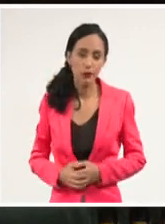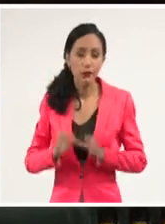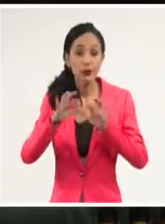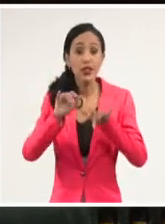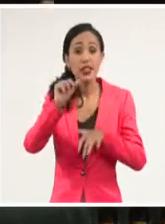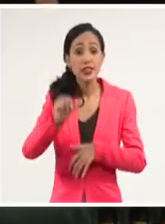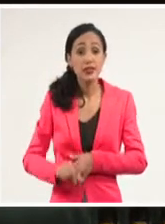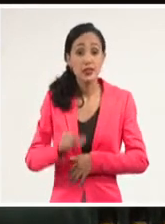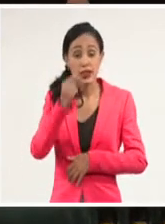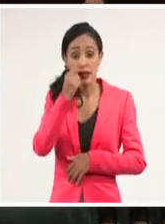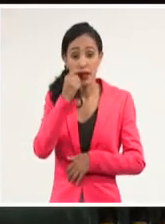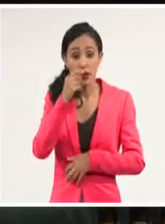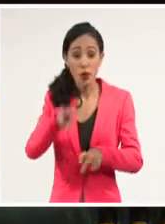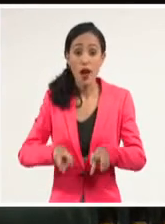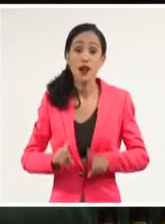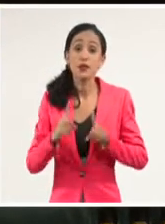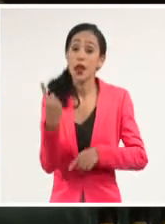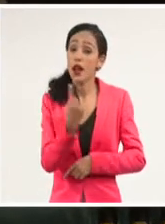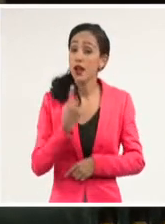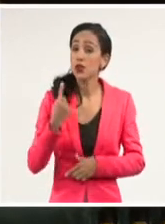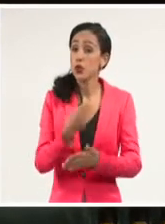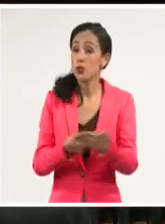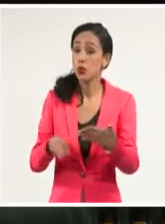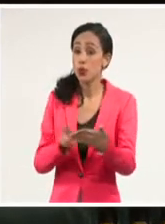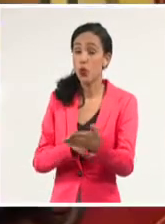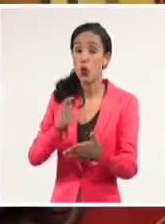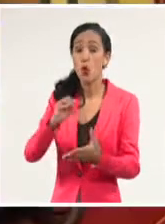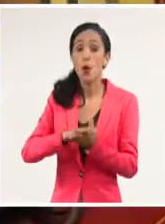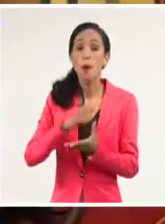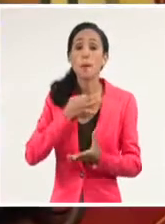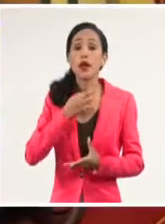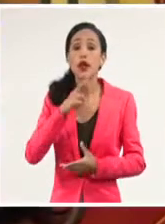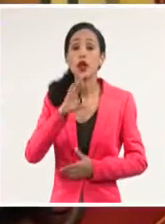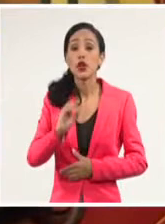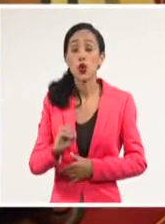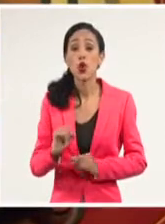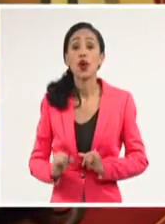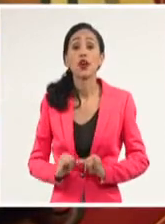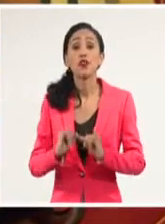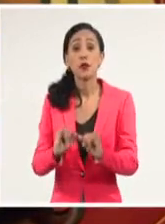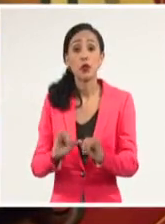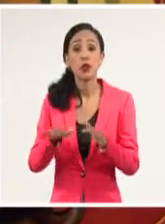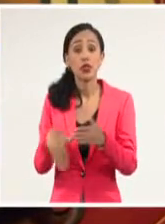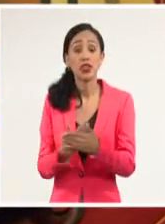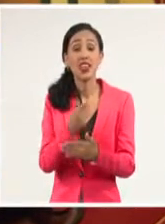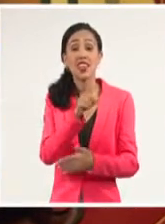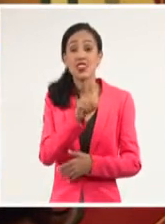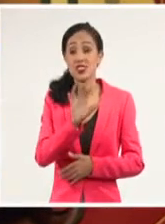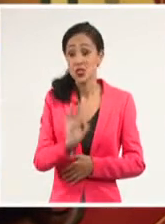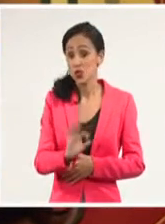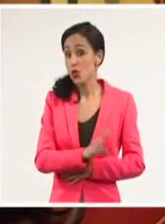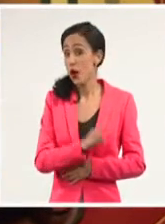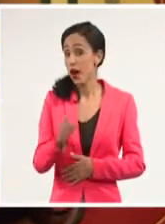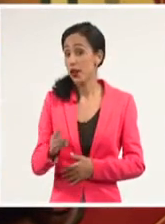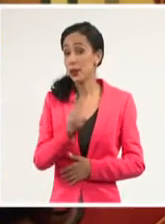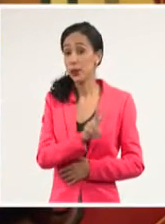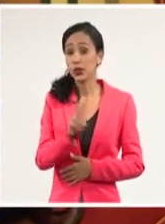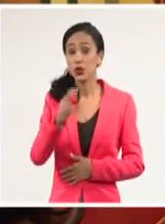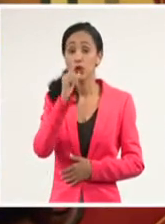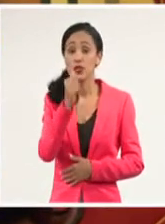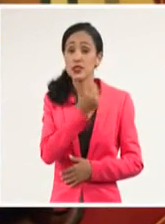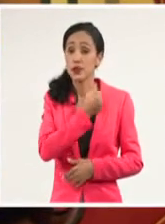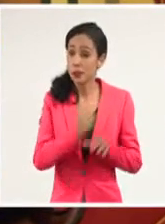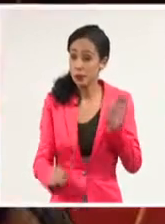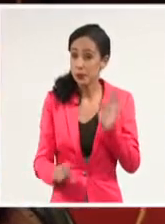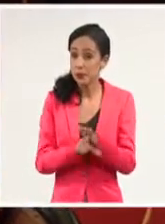Secretario de la Asamblea Nacional del Poder Popular, Homero Acosta Álvarez, informó que del 18 y hasta el 22 de diciembre comenzarán